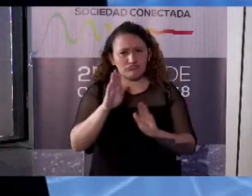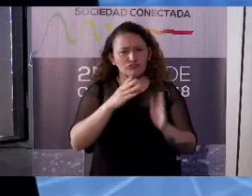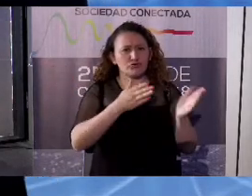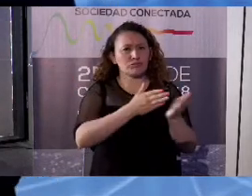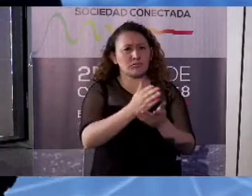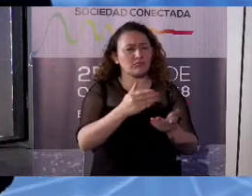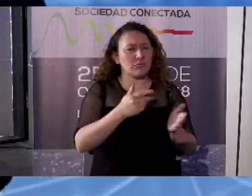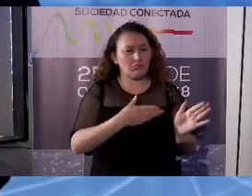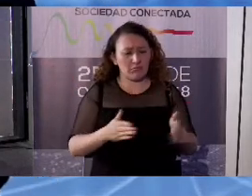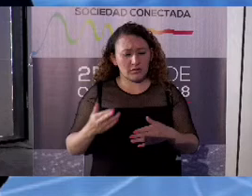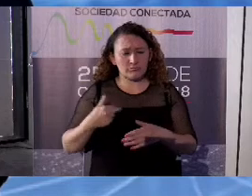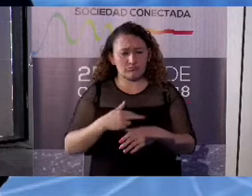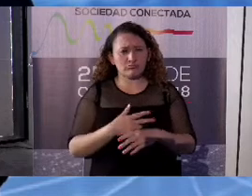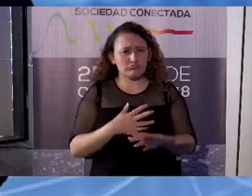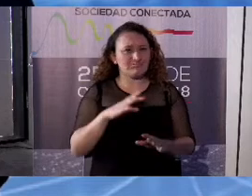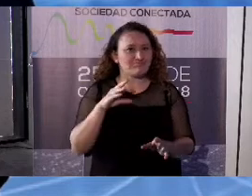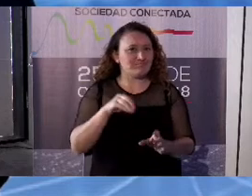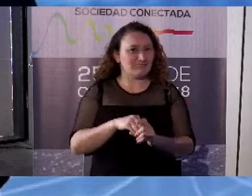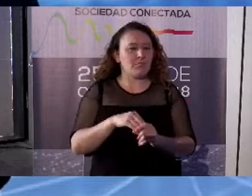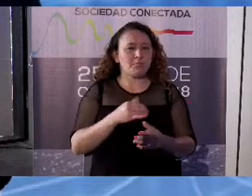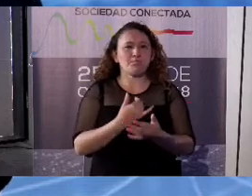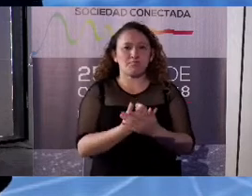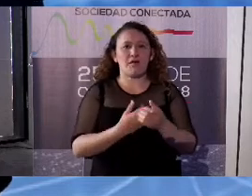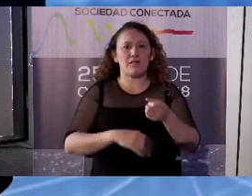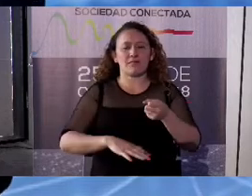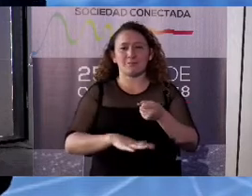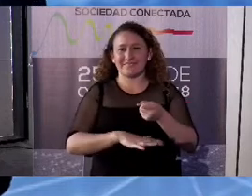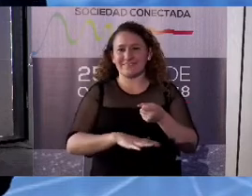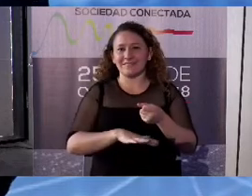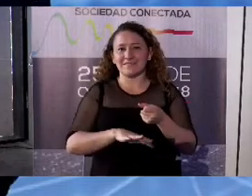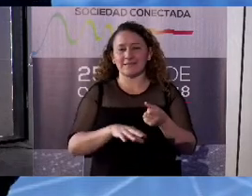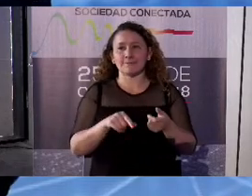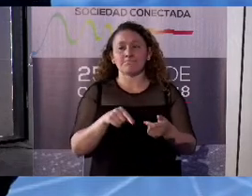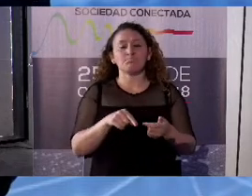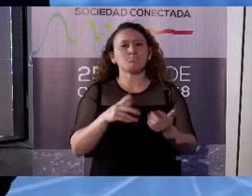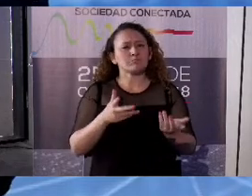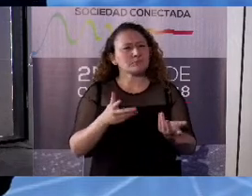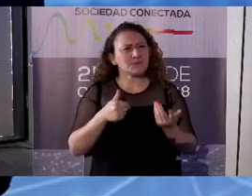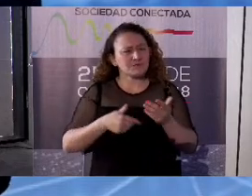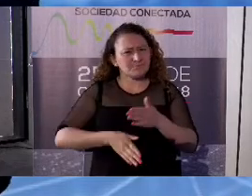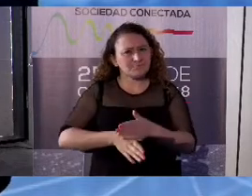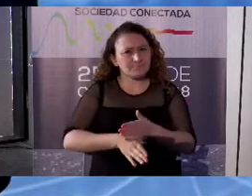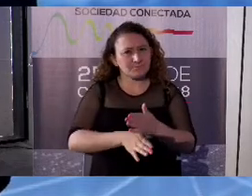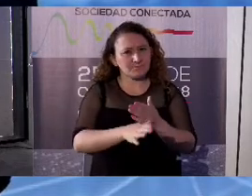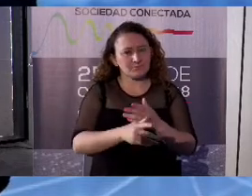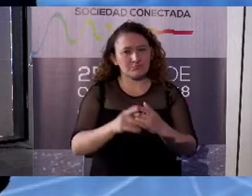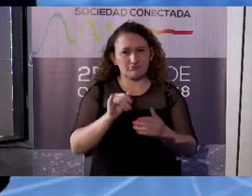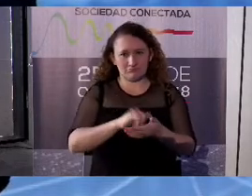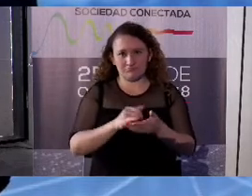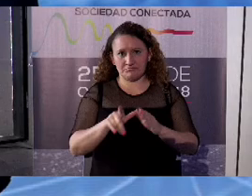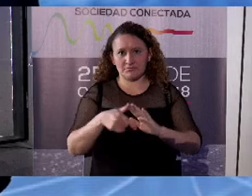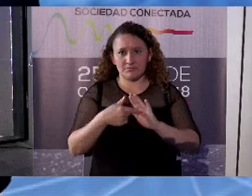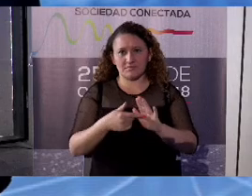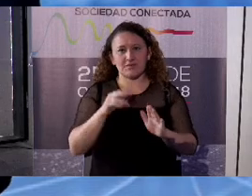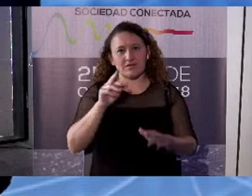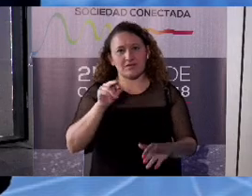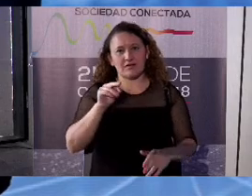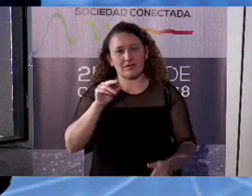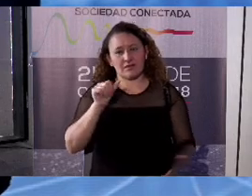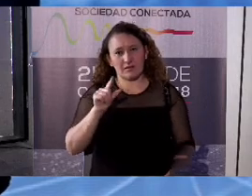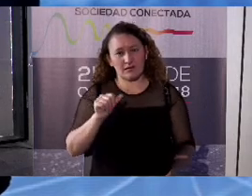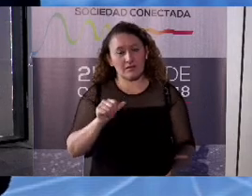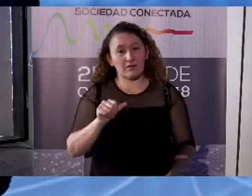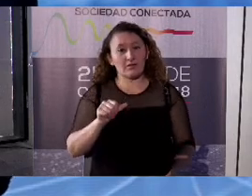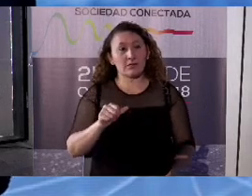están basados justamente en ellos y eh dando un poco la continuidad a la presentación que nos hizo randal Pues